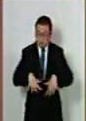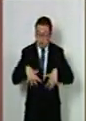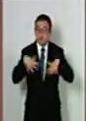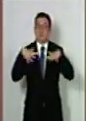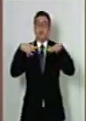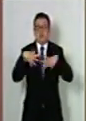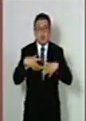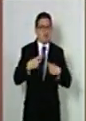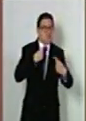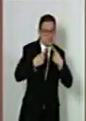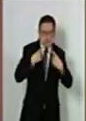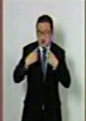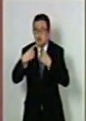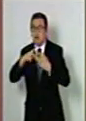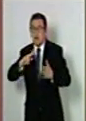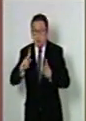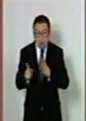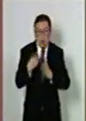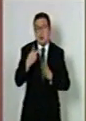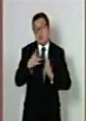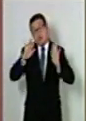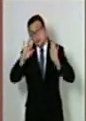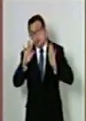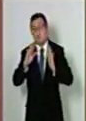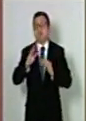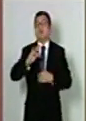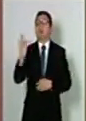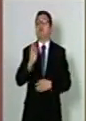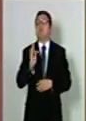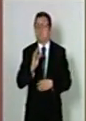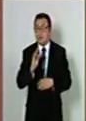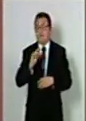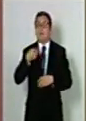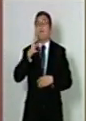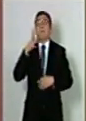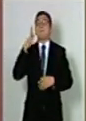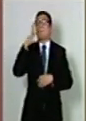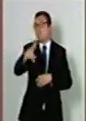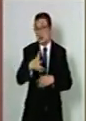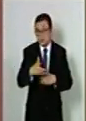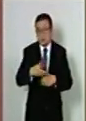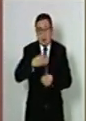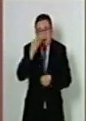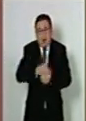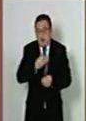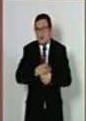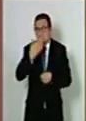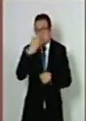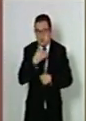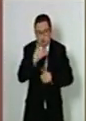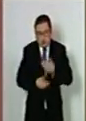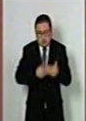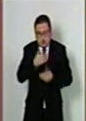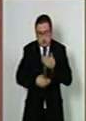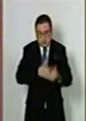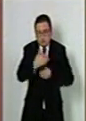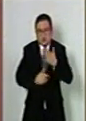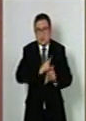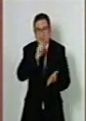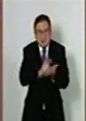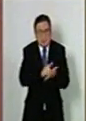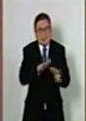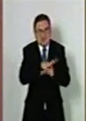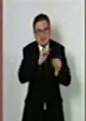de lo que hoy cambiemos, hagámoslo mañana. Al fin y al cabo, el proceso legislativo es permanente, constante